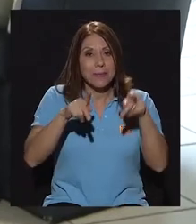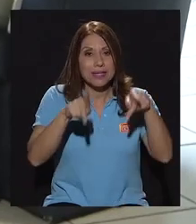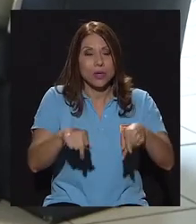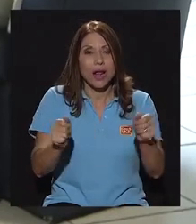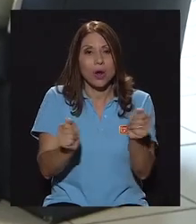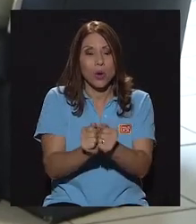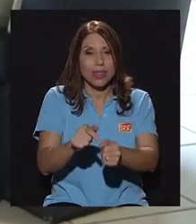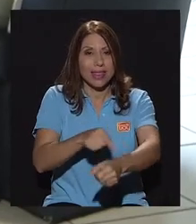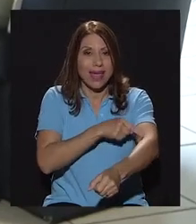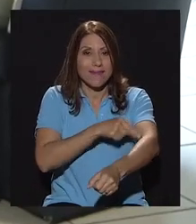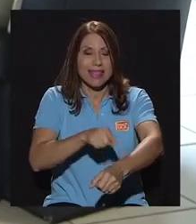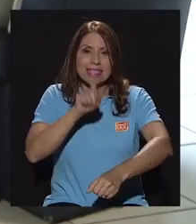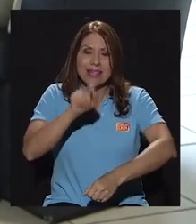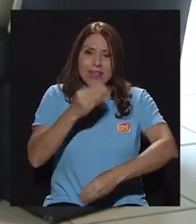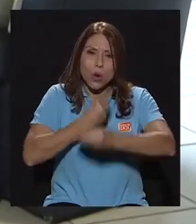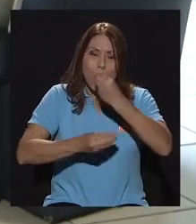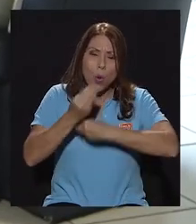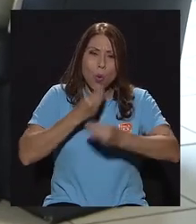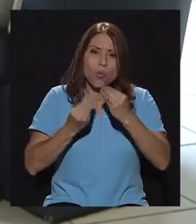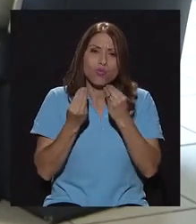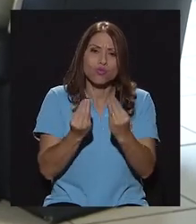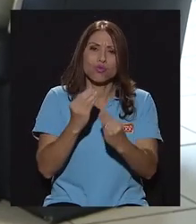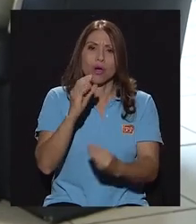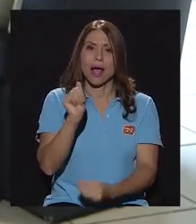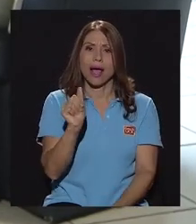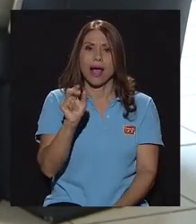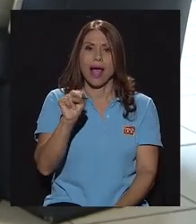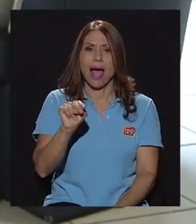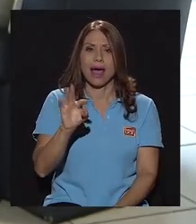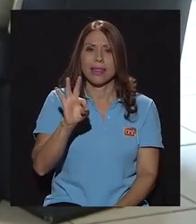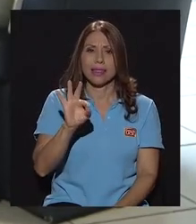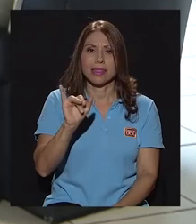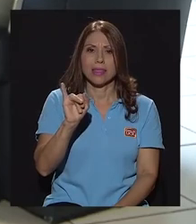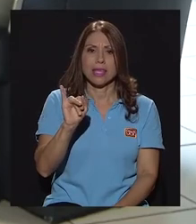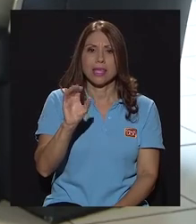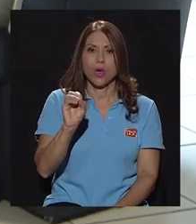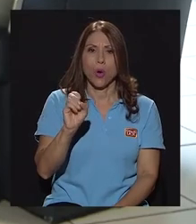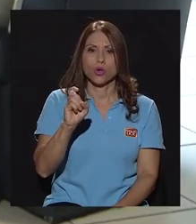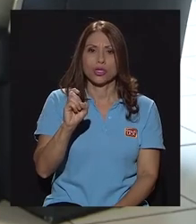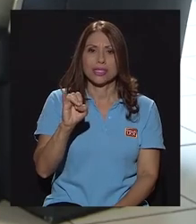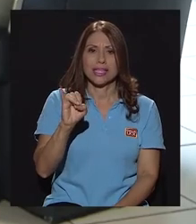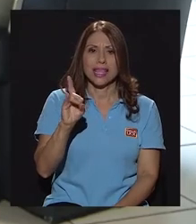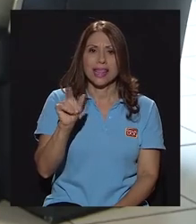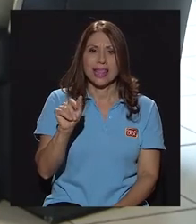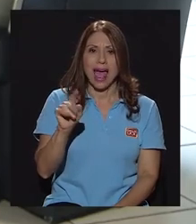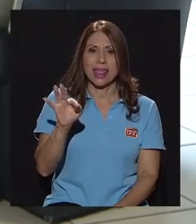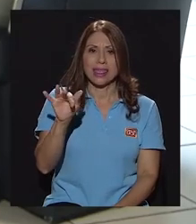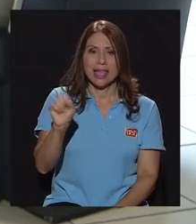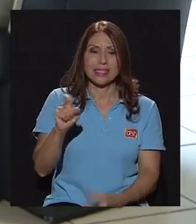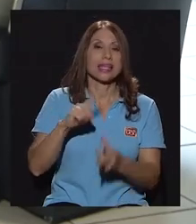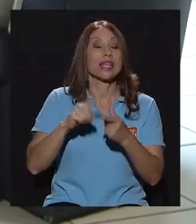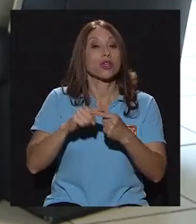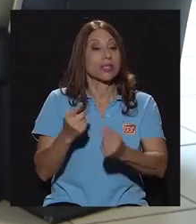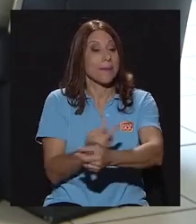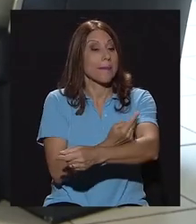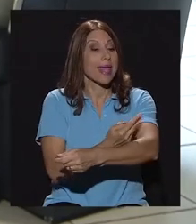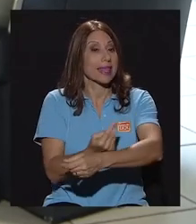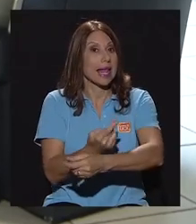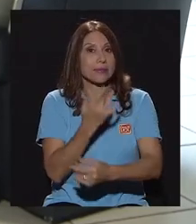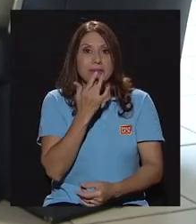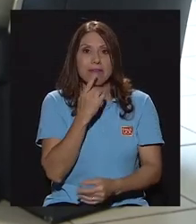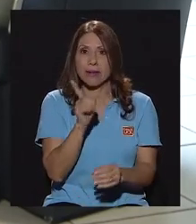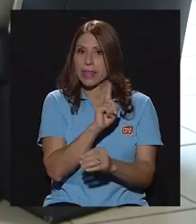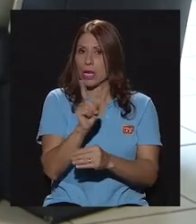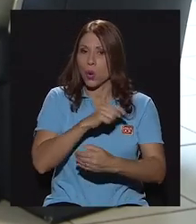con diabetes consuma la mayor cantidad de antioxidantes. Entonces, vegetales preferiblemente crudos para